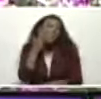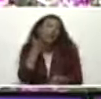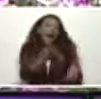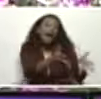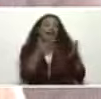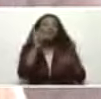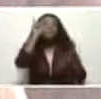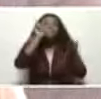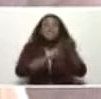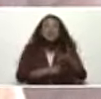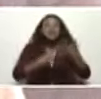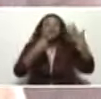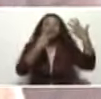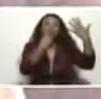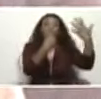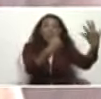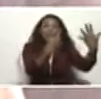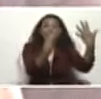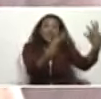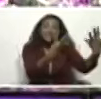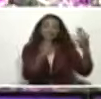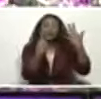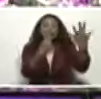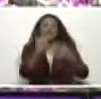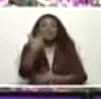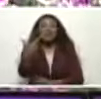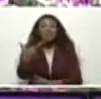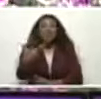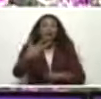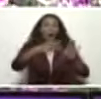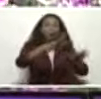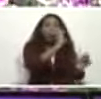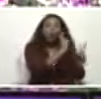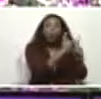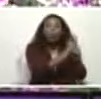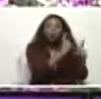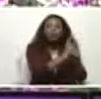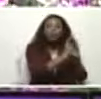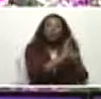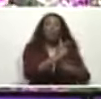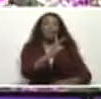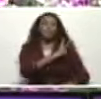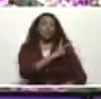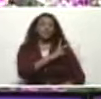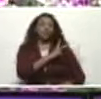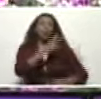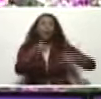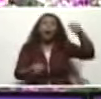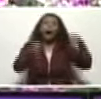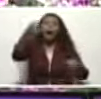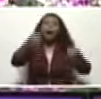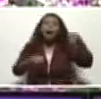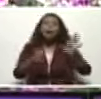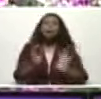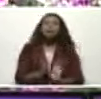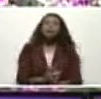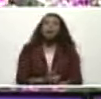en 1963 en un concurso de ACE en Venevisión un carro.